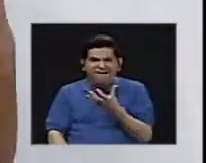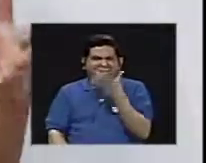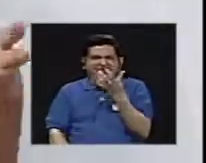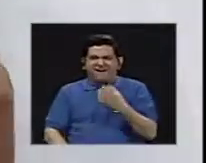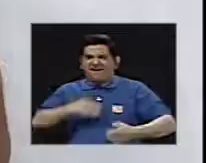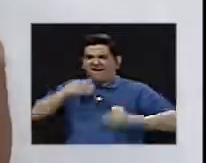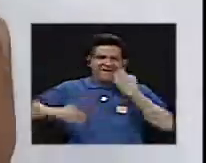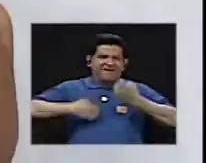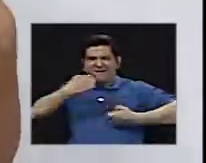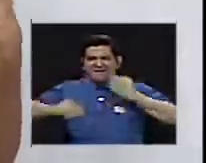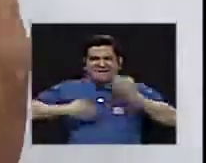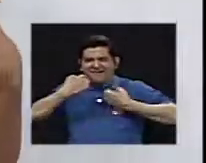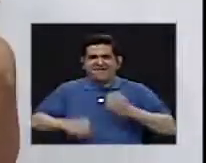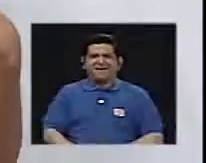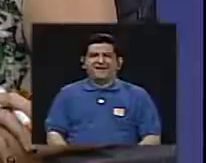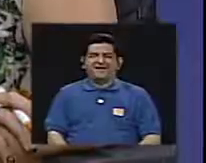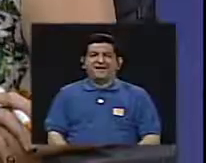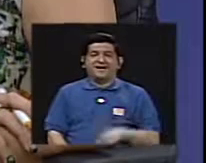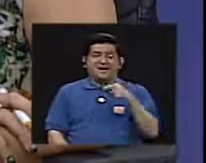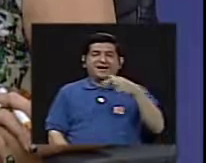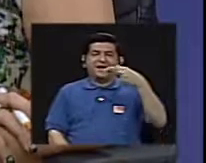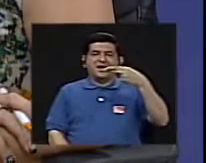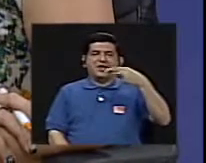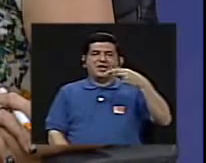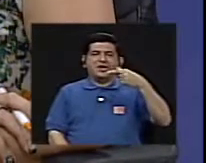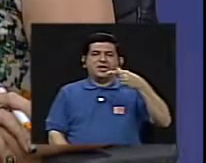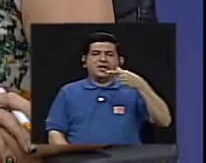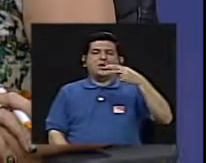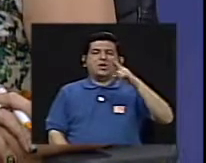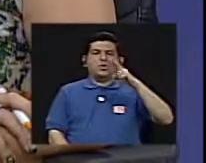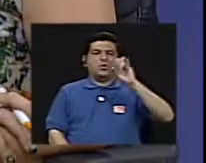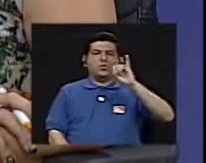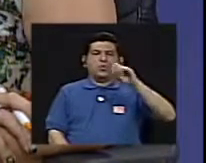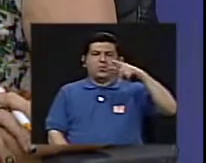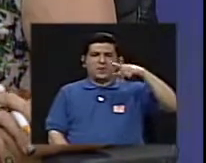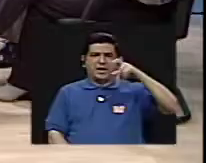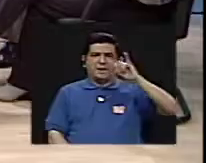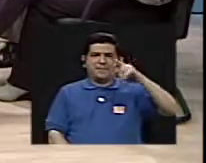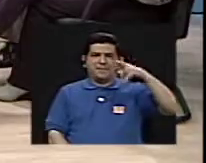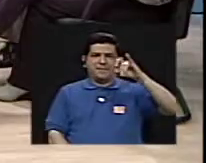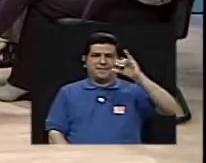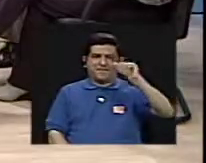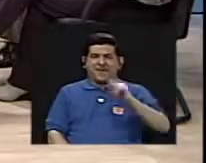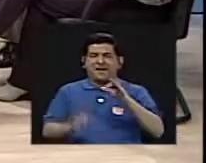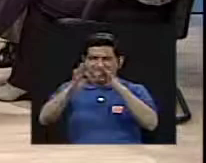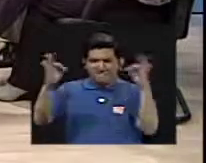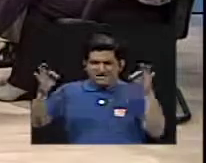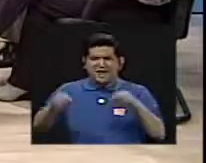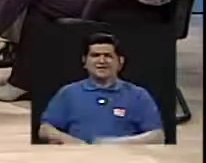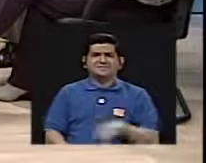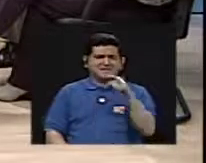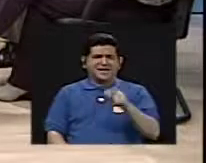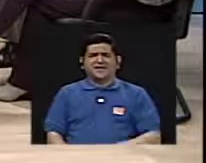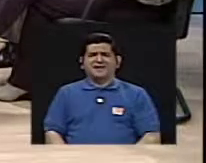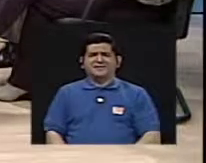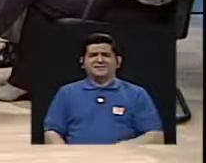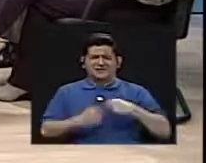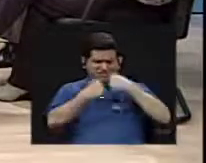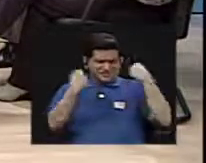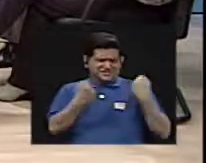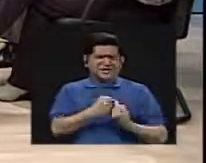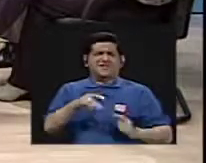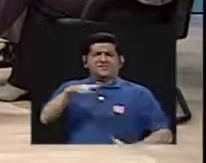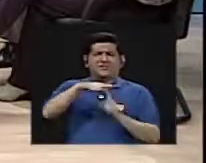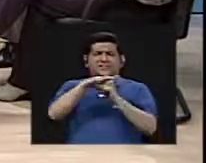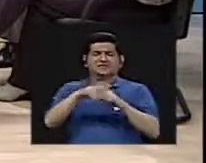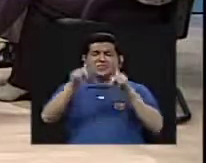a emocionarse, el Wipipía le nace lo más profundo del corazón, se molestan unos a otros, y